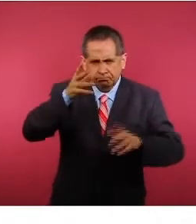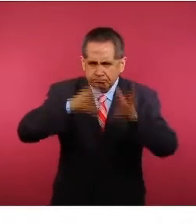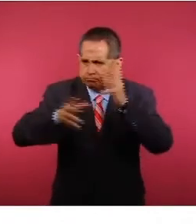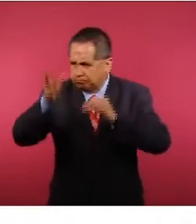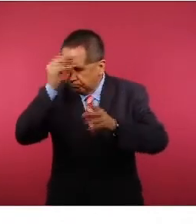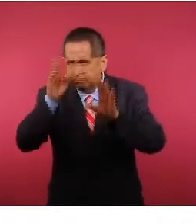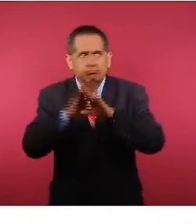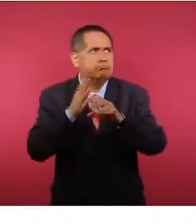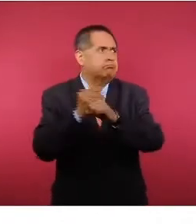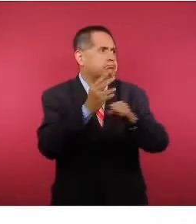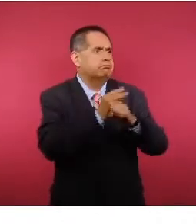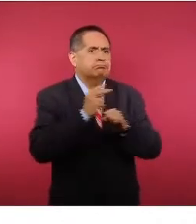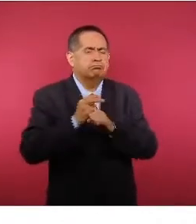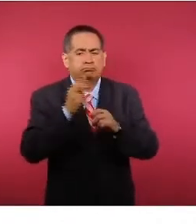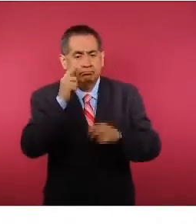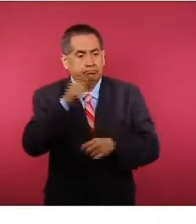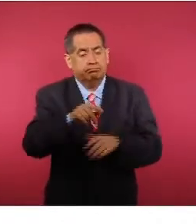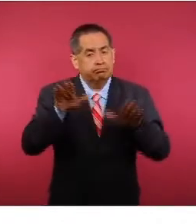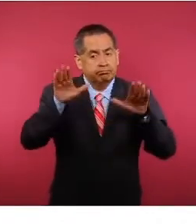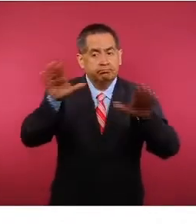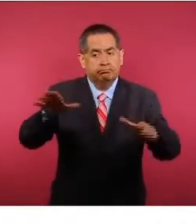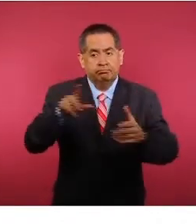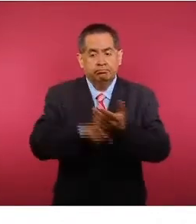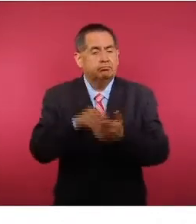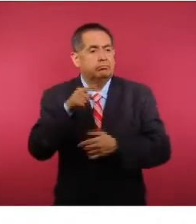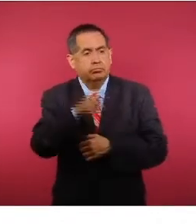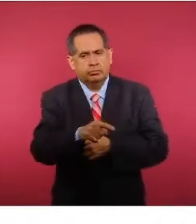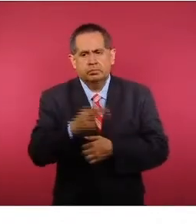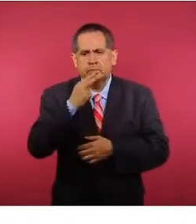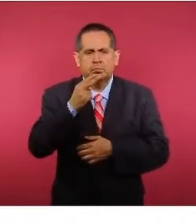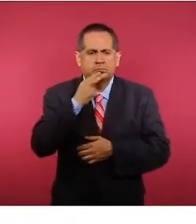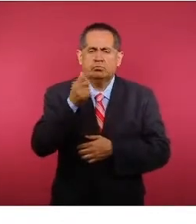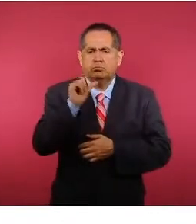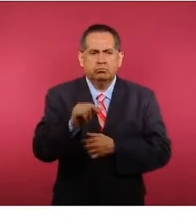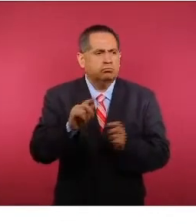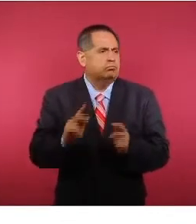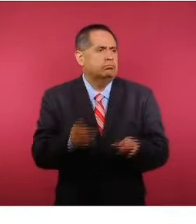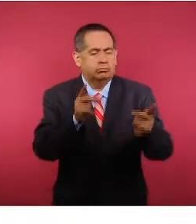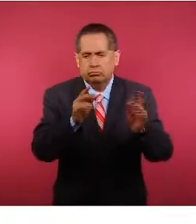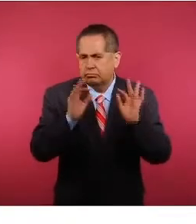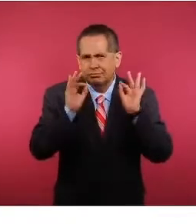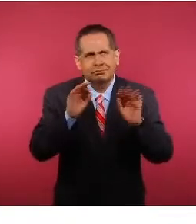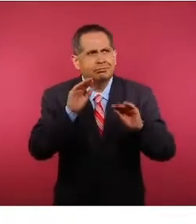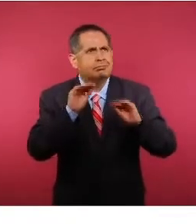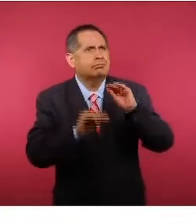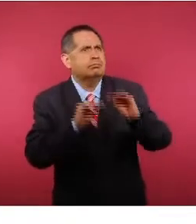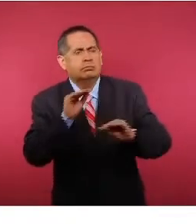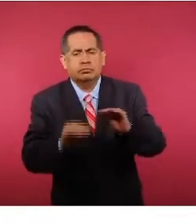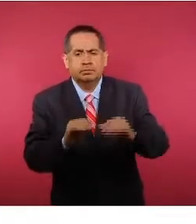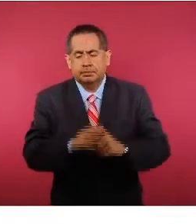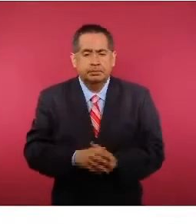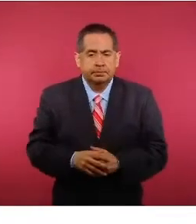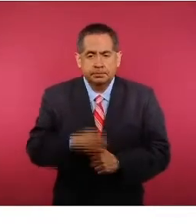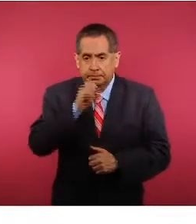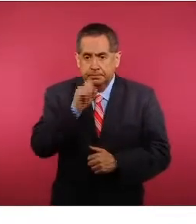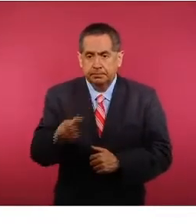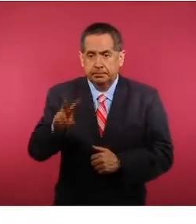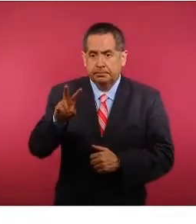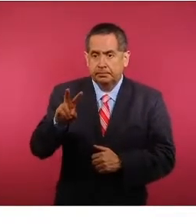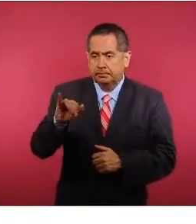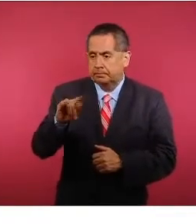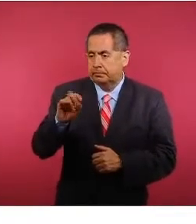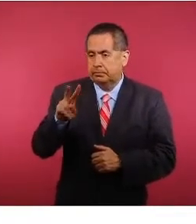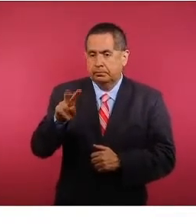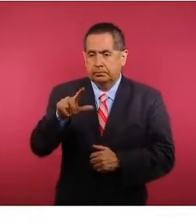en mantenimiento para una aeronave que tendría bajo uso hasta su venta. Les recuerdo también que Victorville es